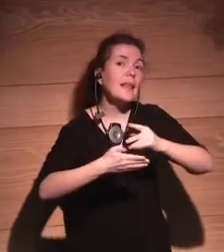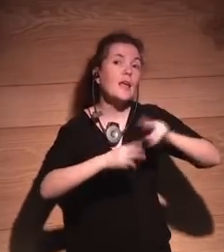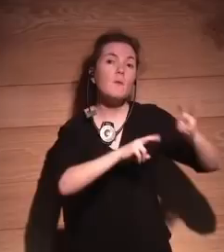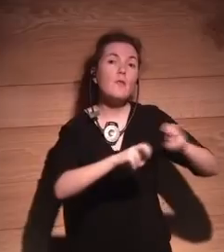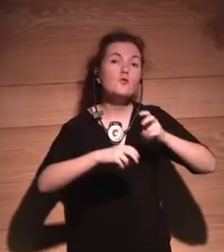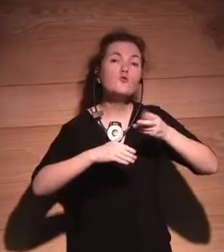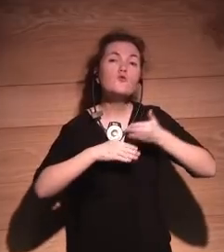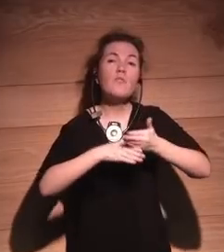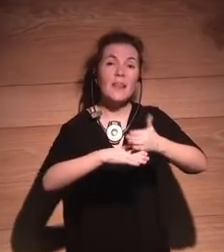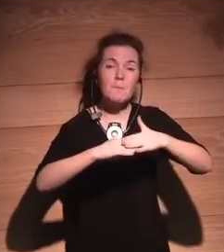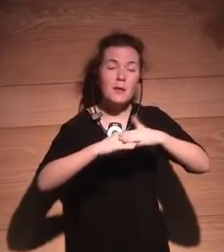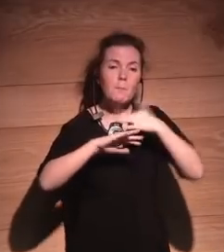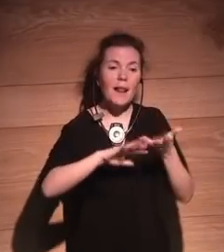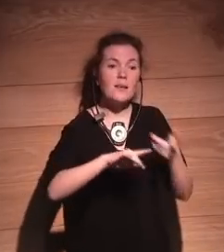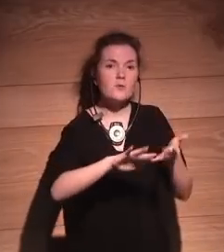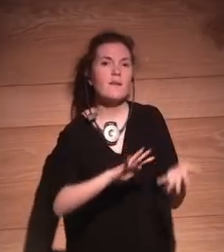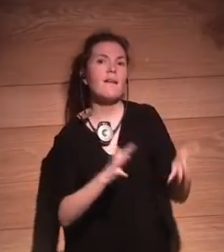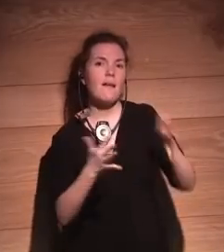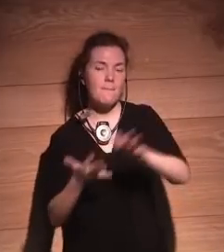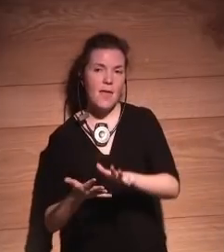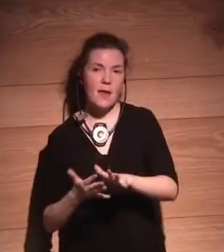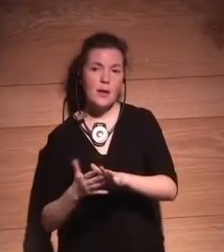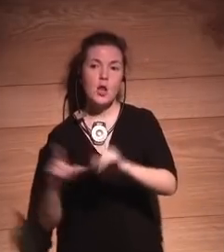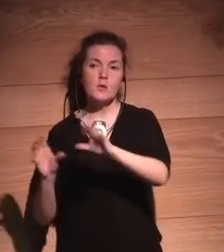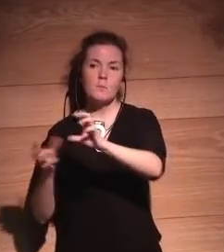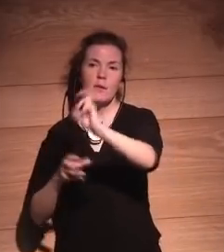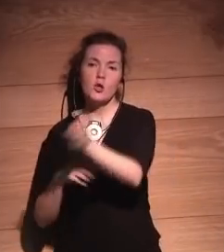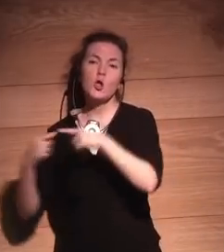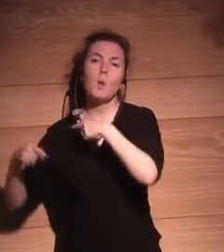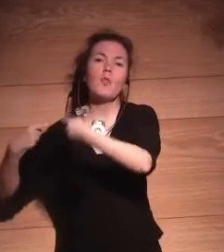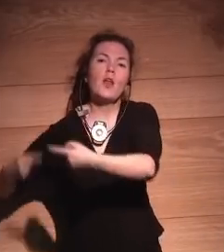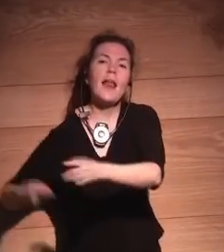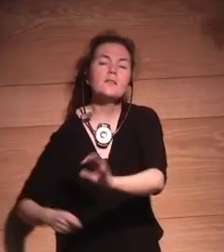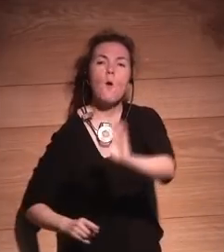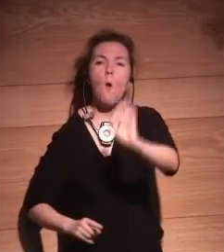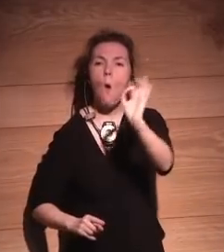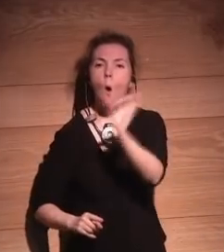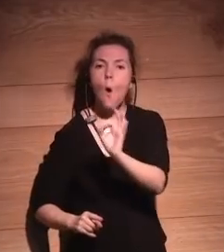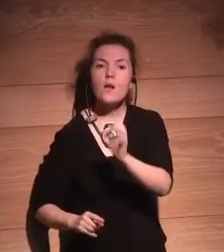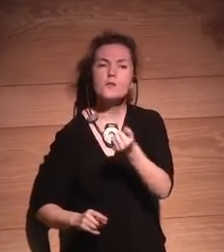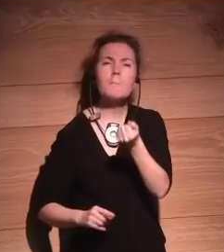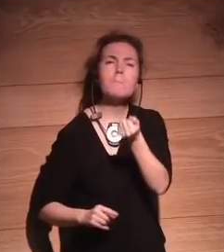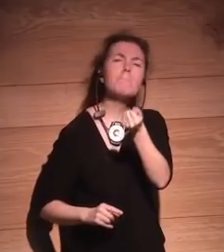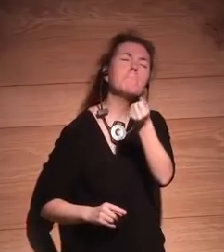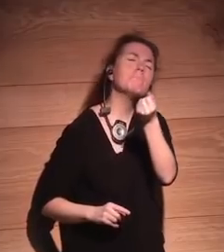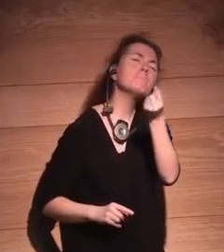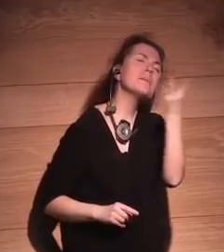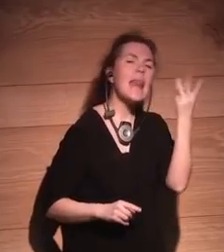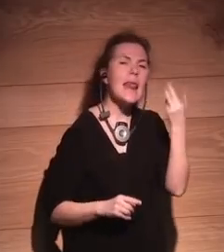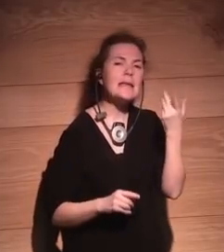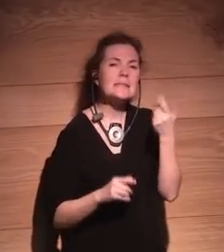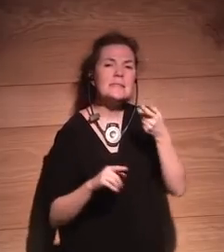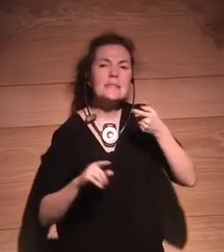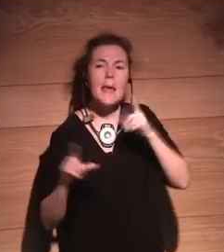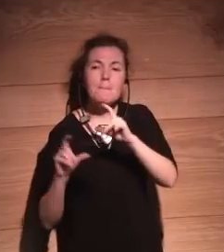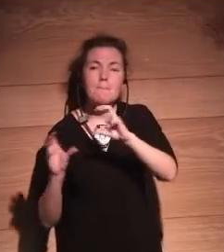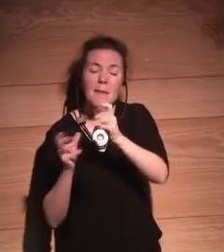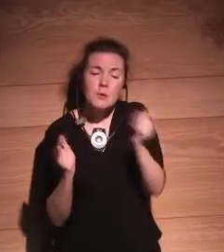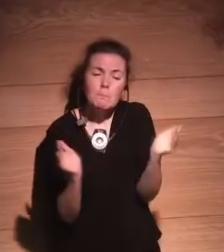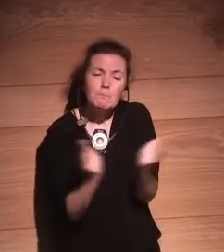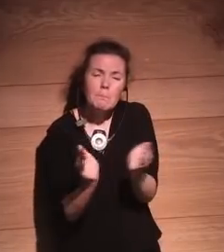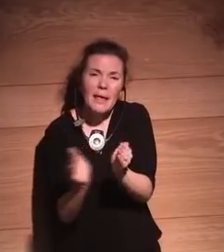suficiente para que esto se vaya modificando. Sea en los medios convencionales o sea en esos miles de micromedios que a día de hoy no los vemos